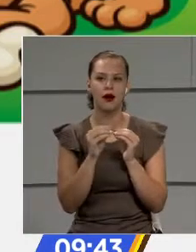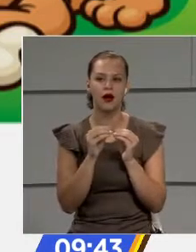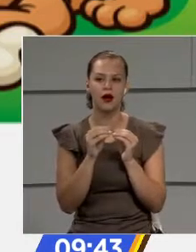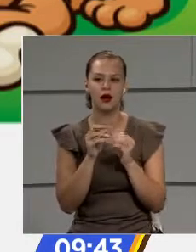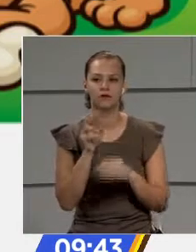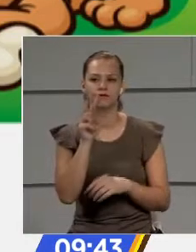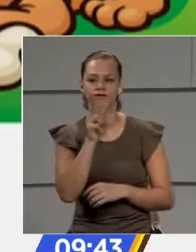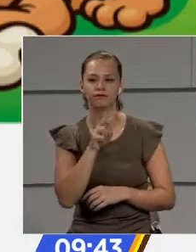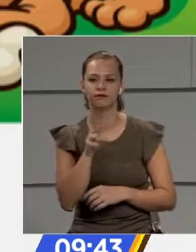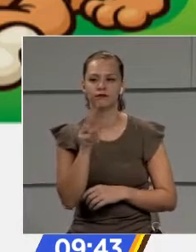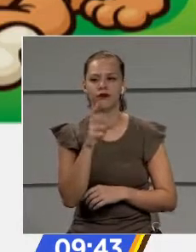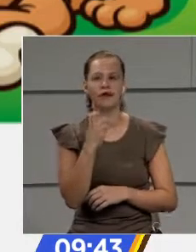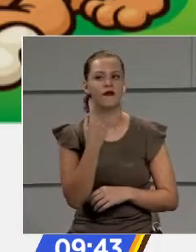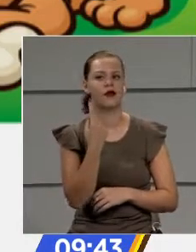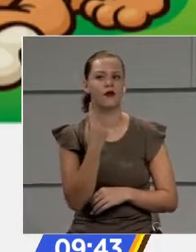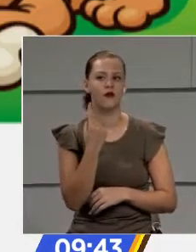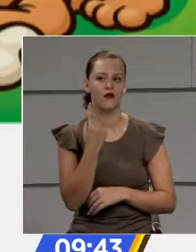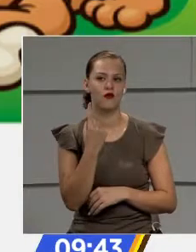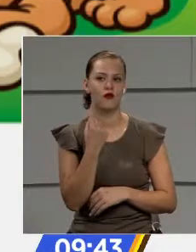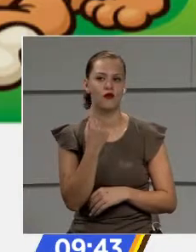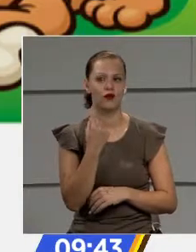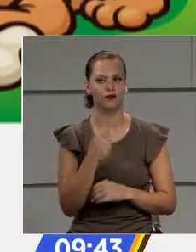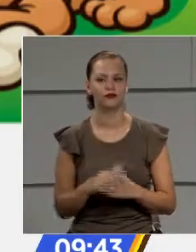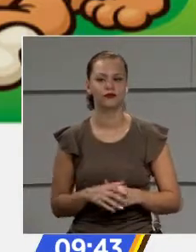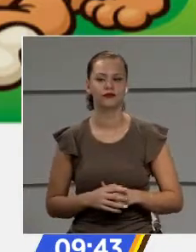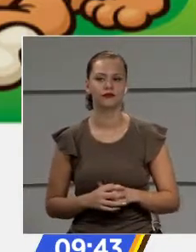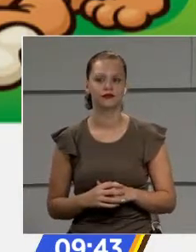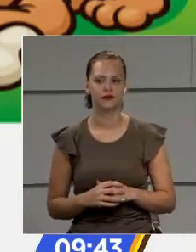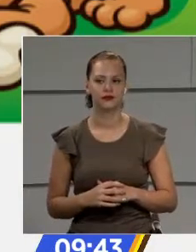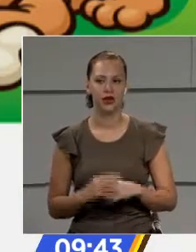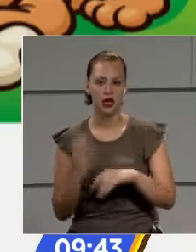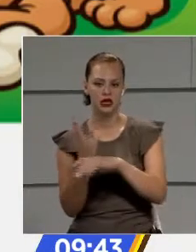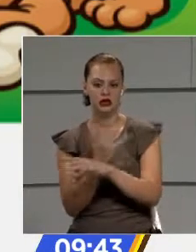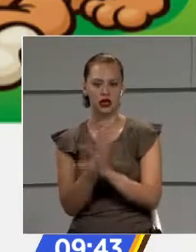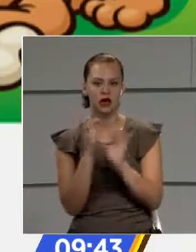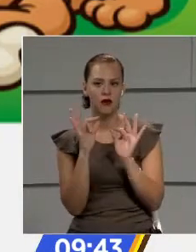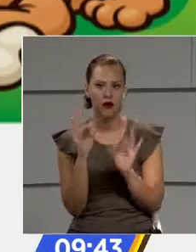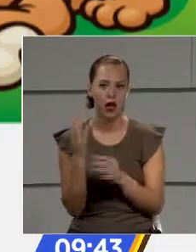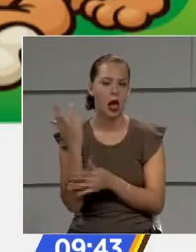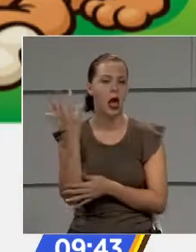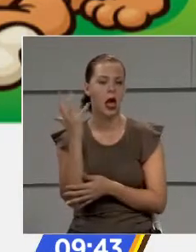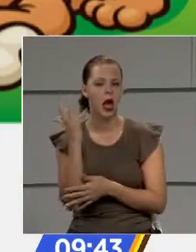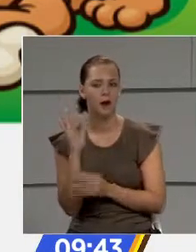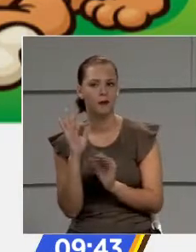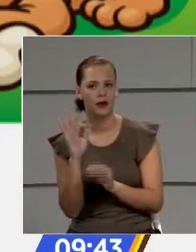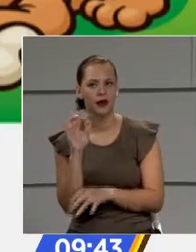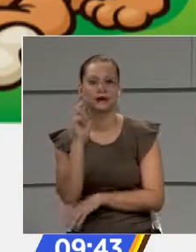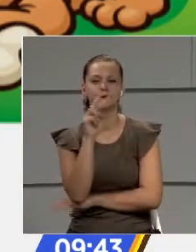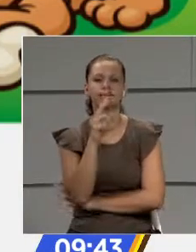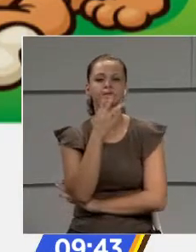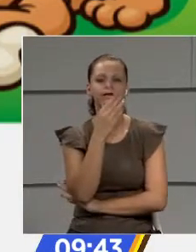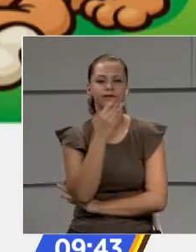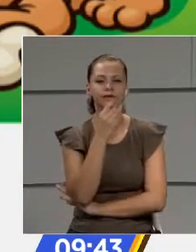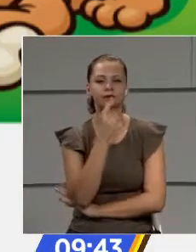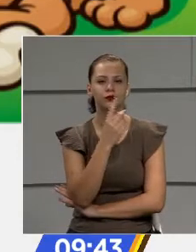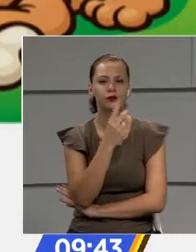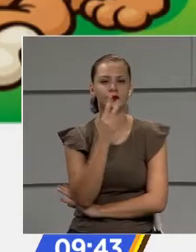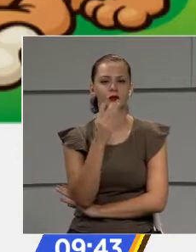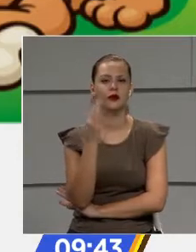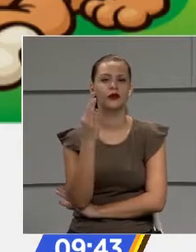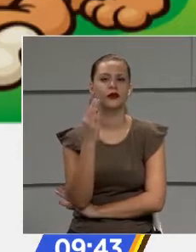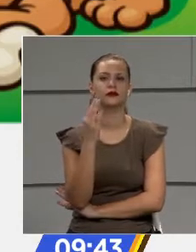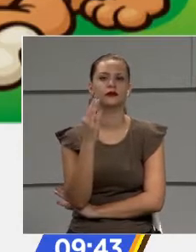Otra. Me falta una, nada más. El zacate está bien. Los arbolitos atrás. 2, 4, 6.